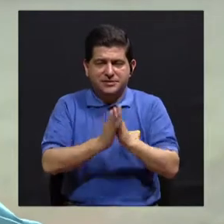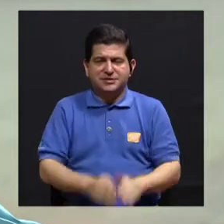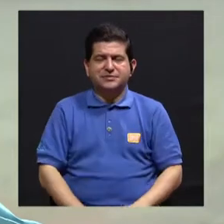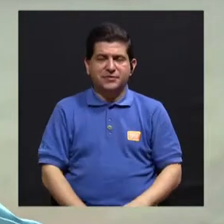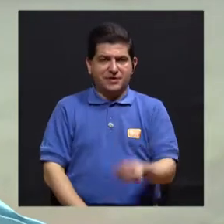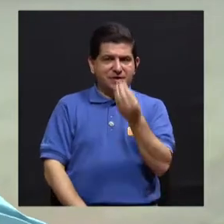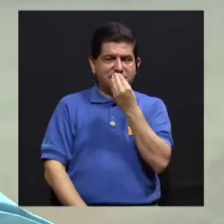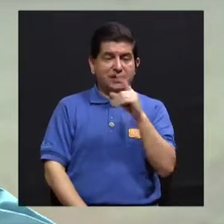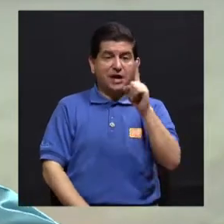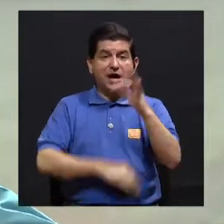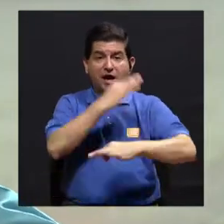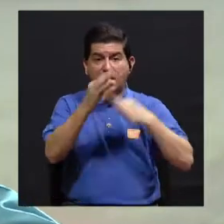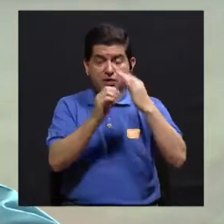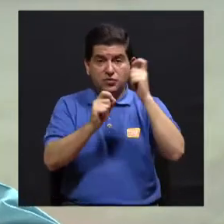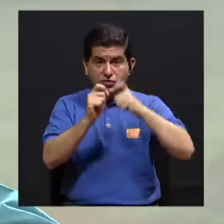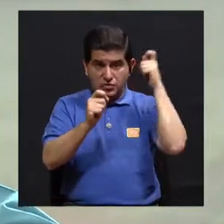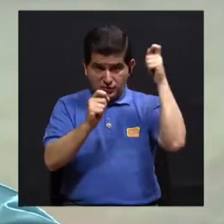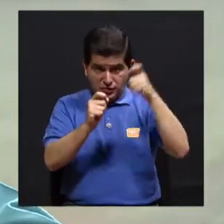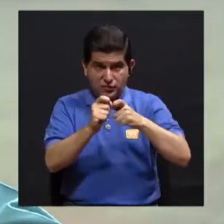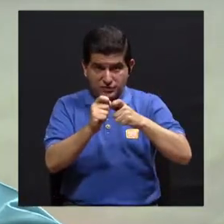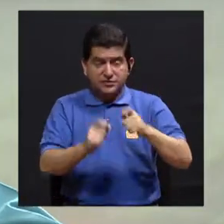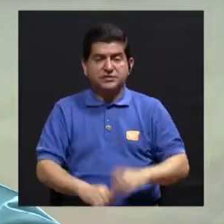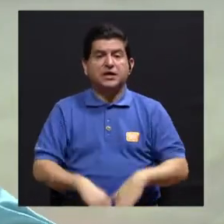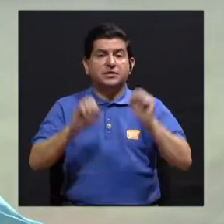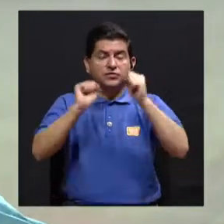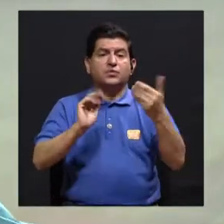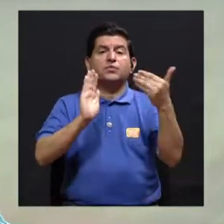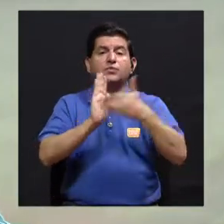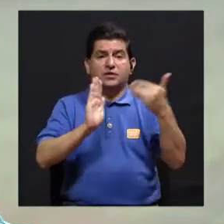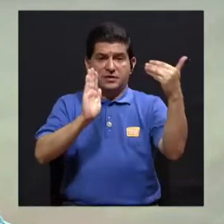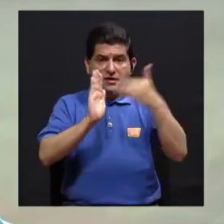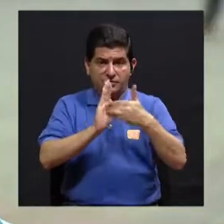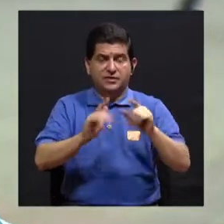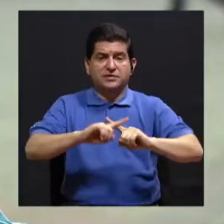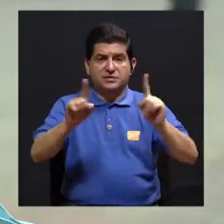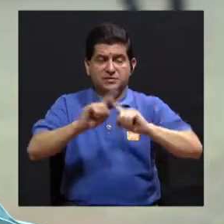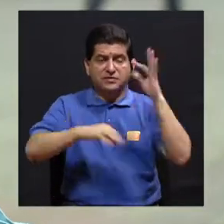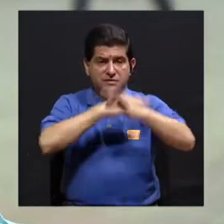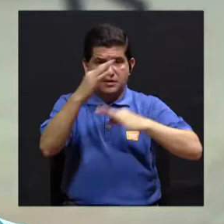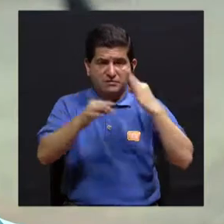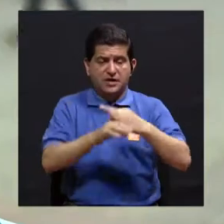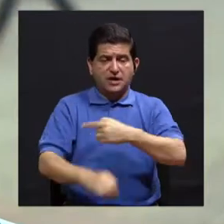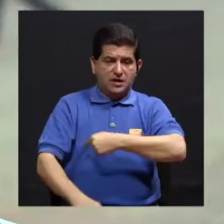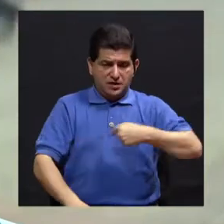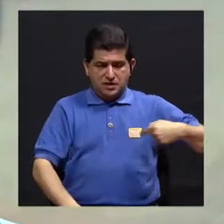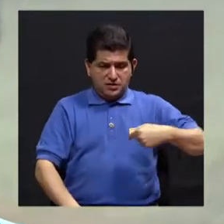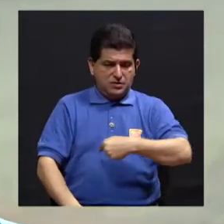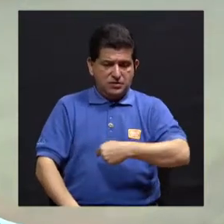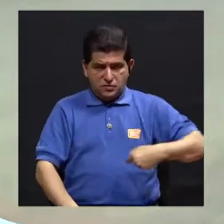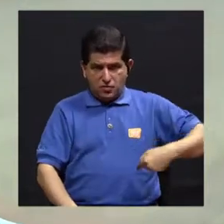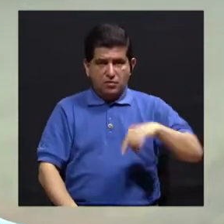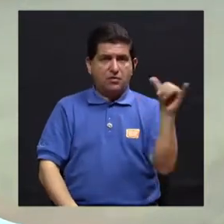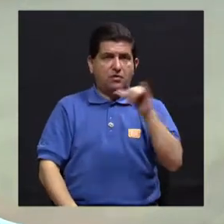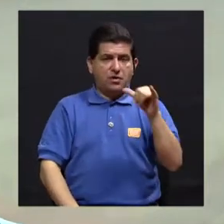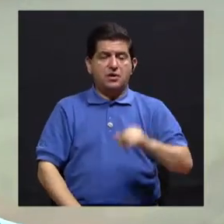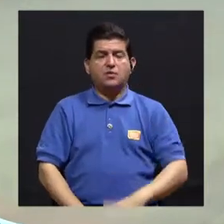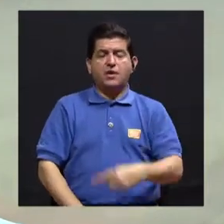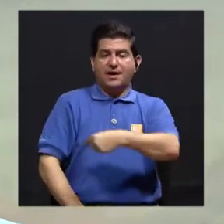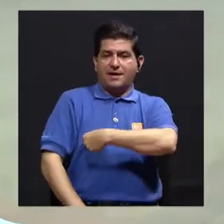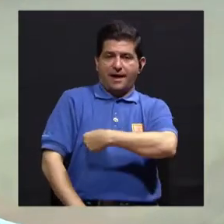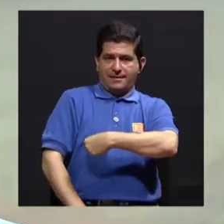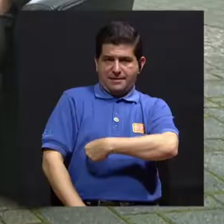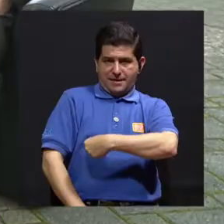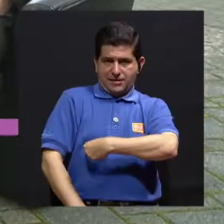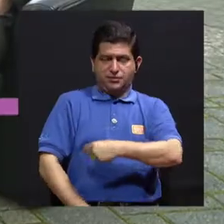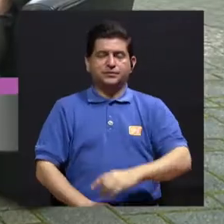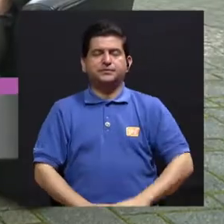sino hay una ameba específica, entamoeba histolítica, que puede causar diferentes daños, tanto a nivel intestinal como a nivel de